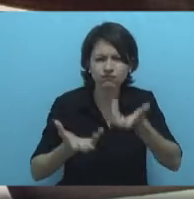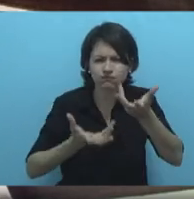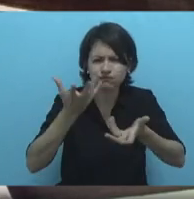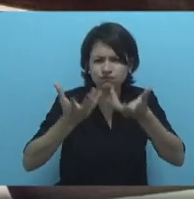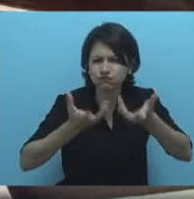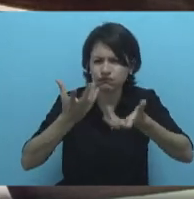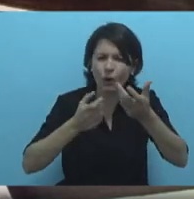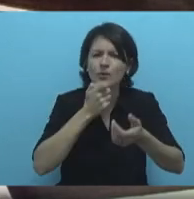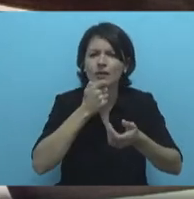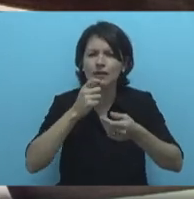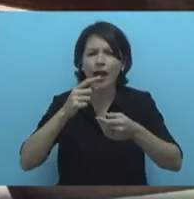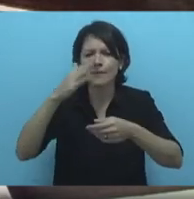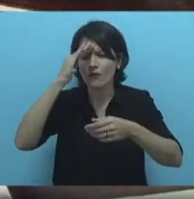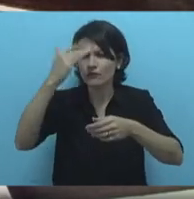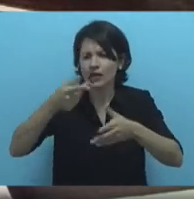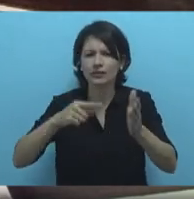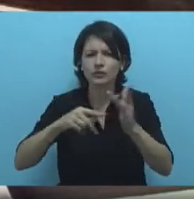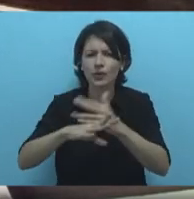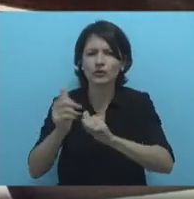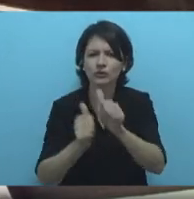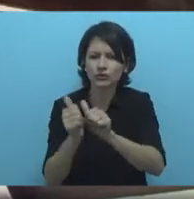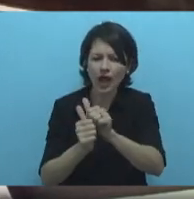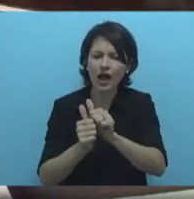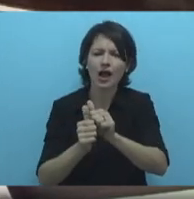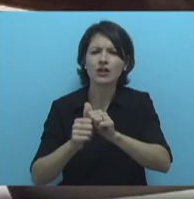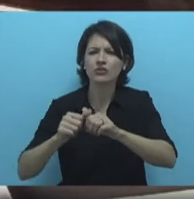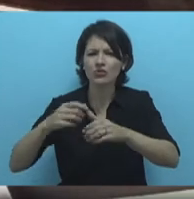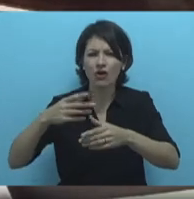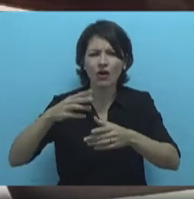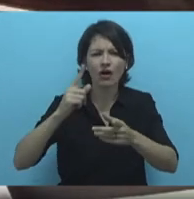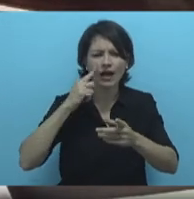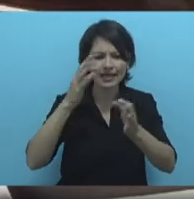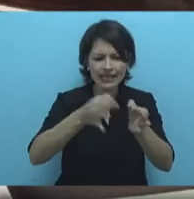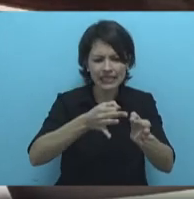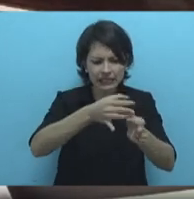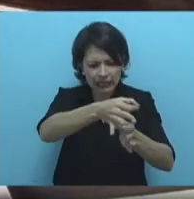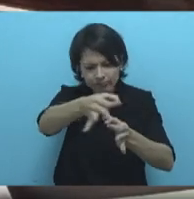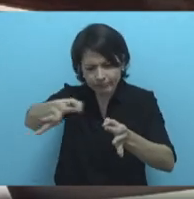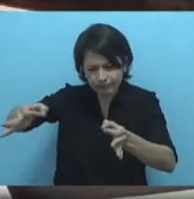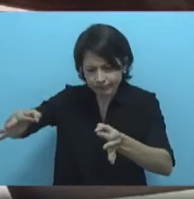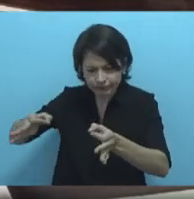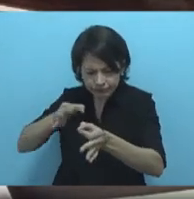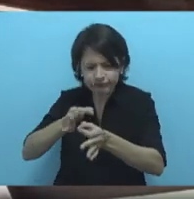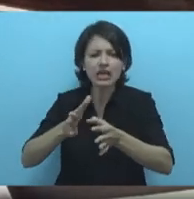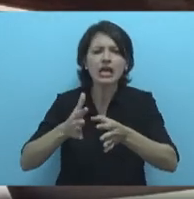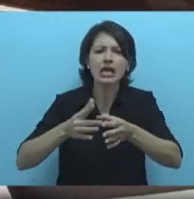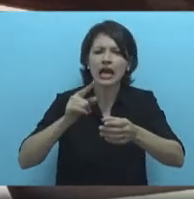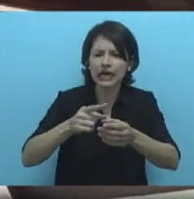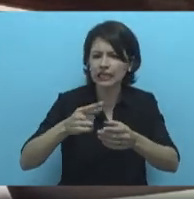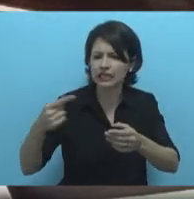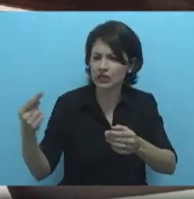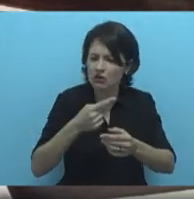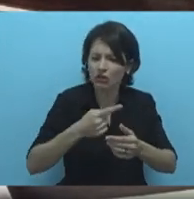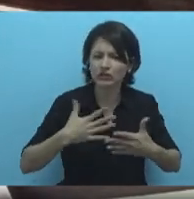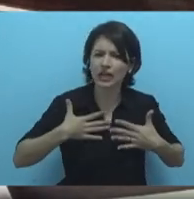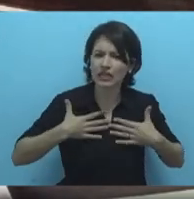a la ciudad de rosario y alrededores que afectan gravemente a la salud de todos los santafesinos que viven en